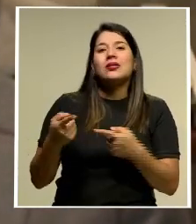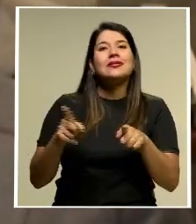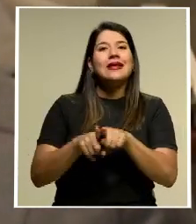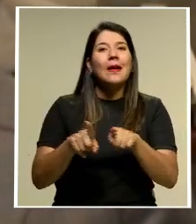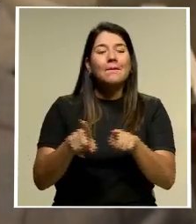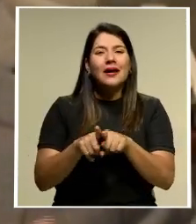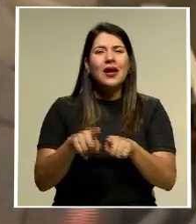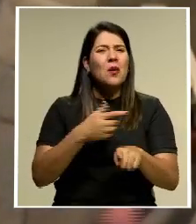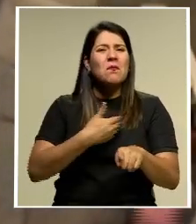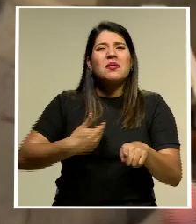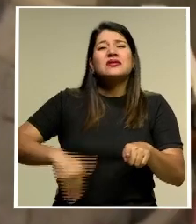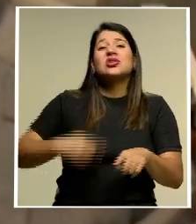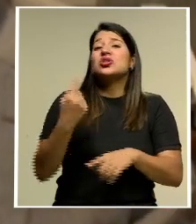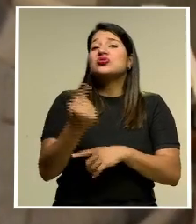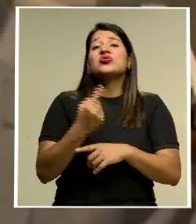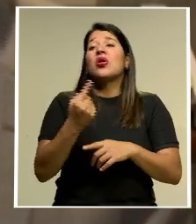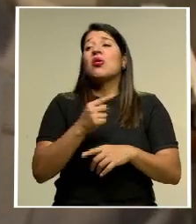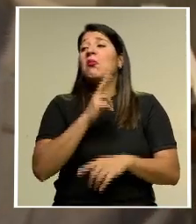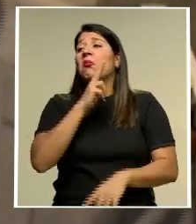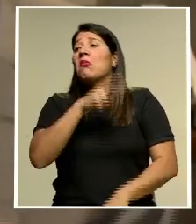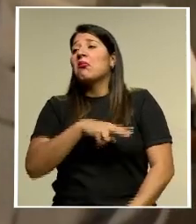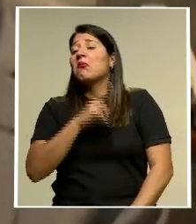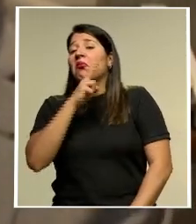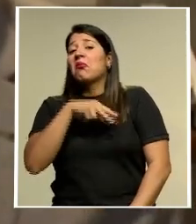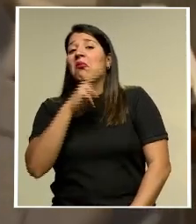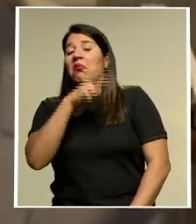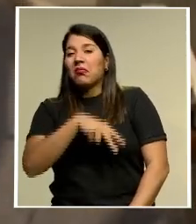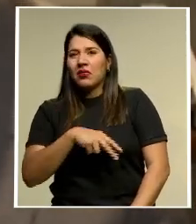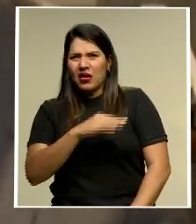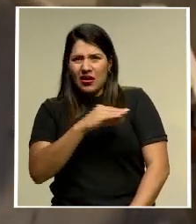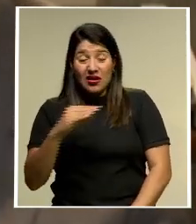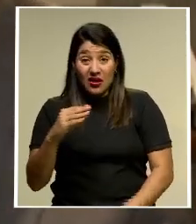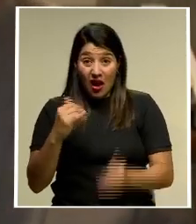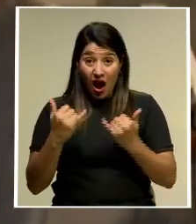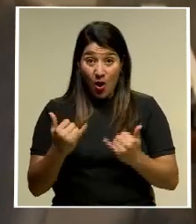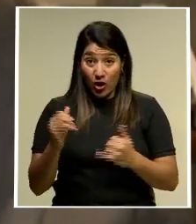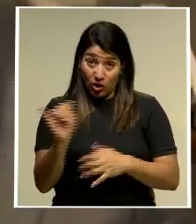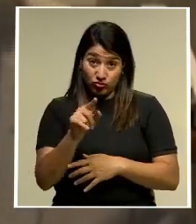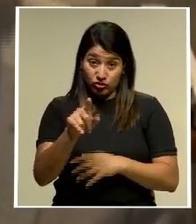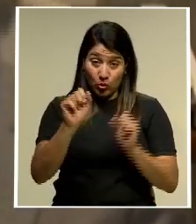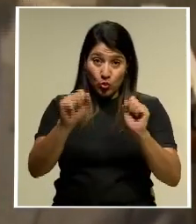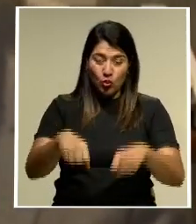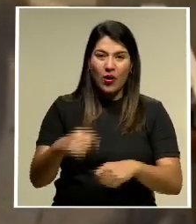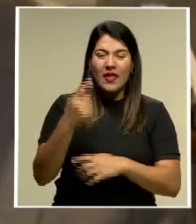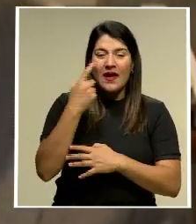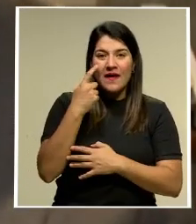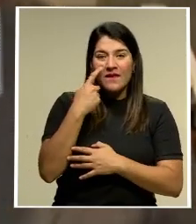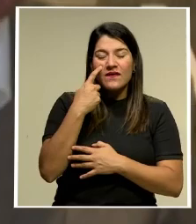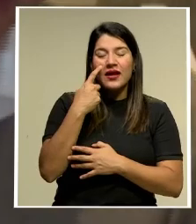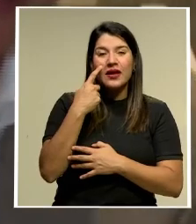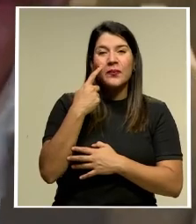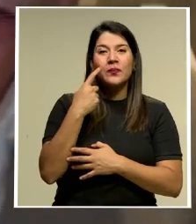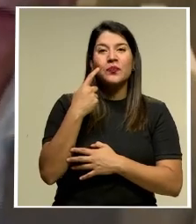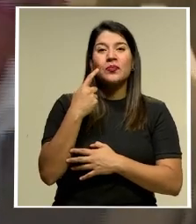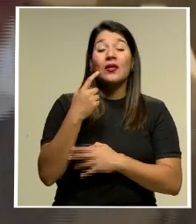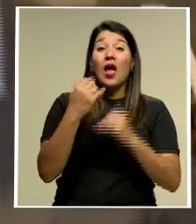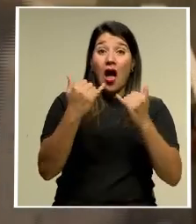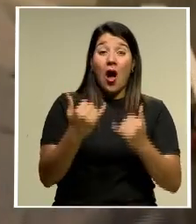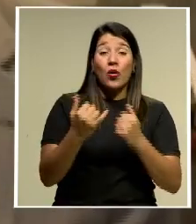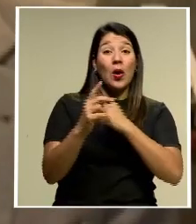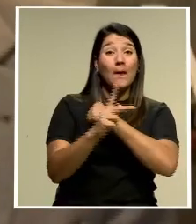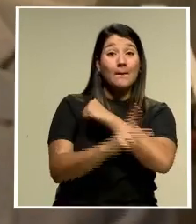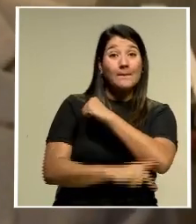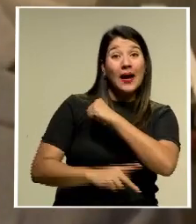los presidentes simplemente la fueron dejando al margen. Y de hecho, en estos días, como usted puede ver, hay un pulso muy grande entre los